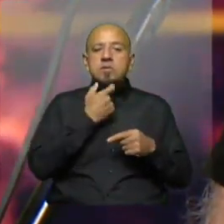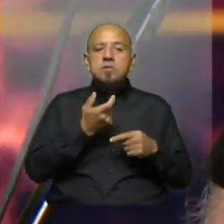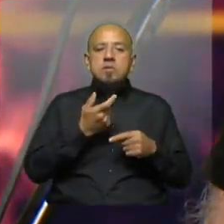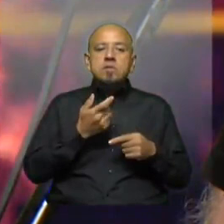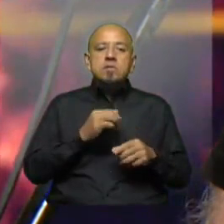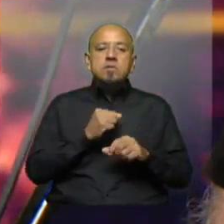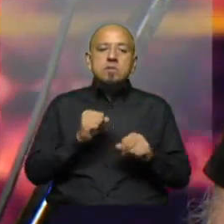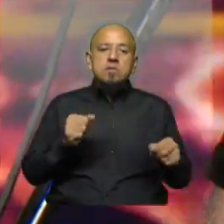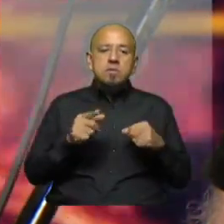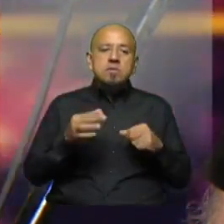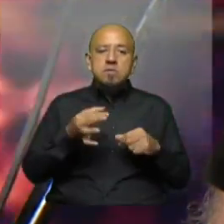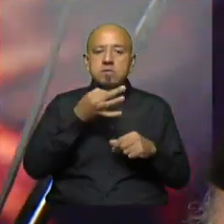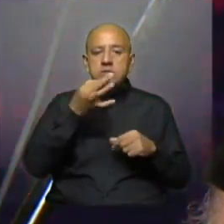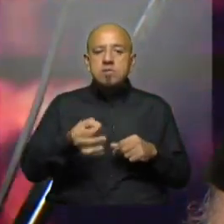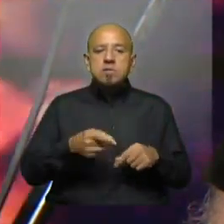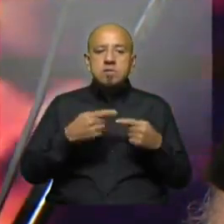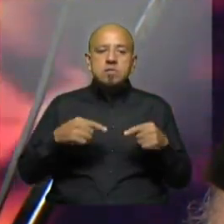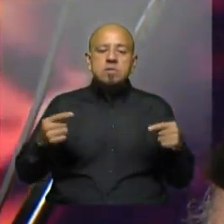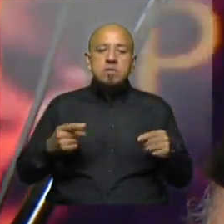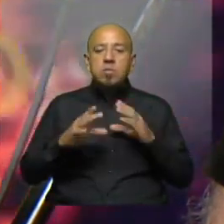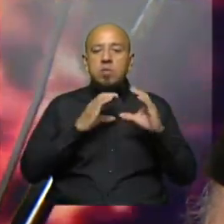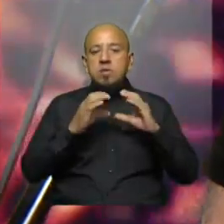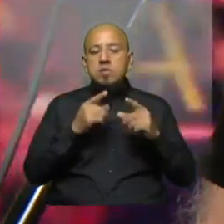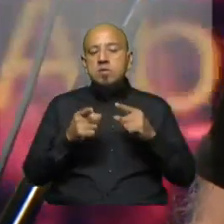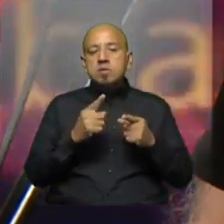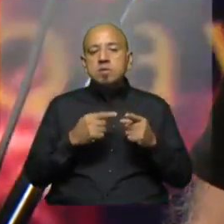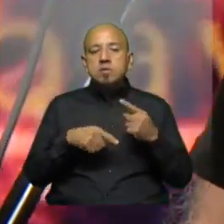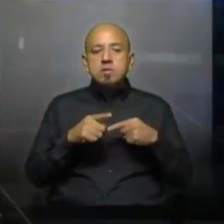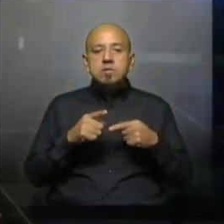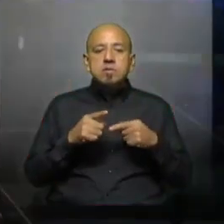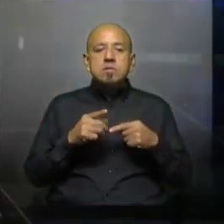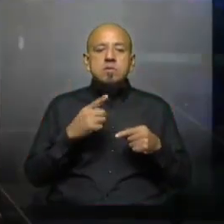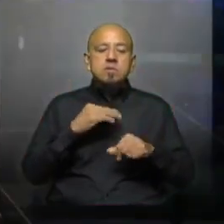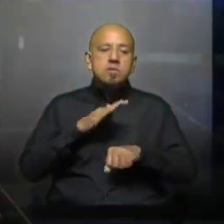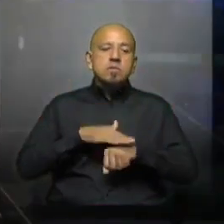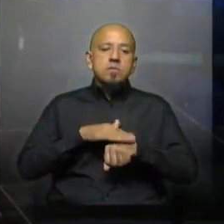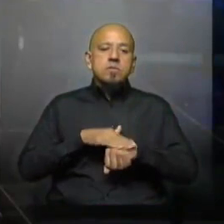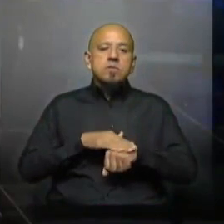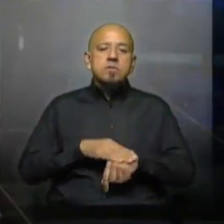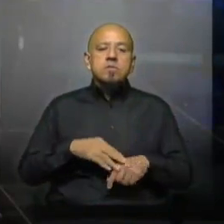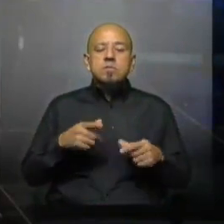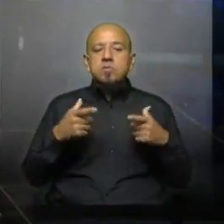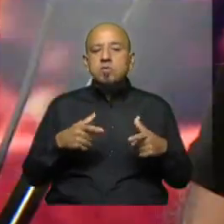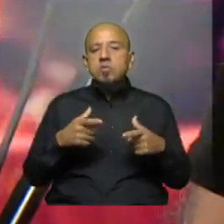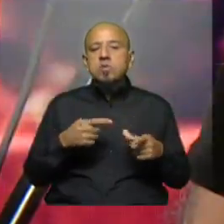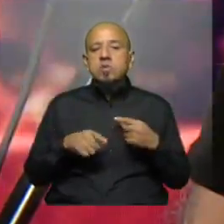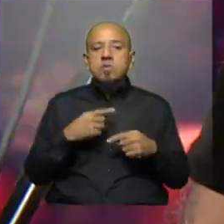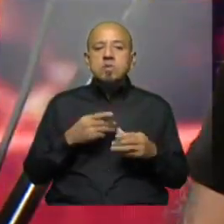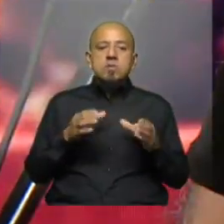para poder decir cosas, comunicar cosas. Y es una responsabilidad, que por suerte también es